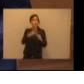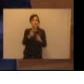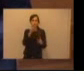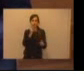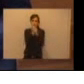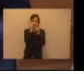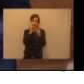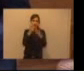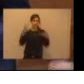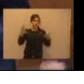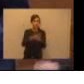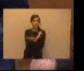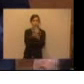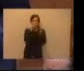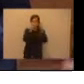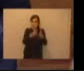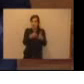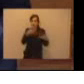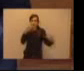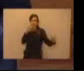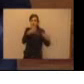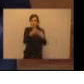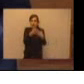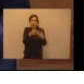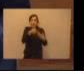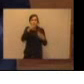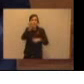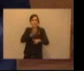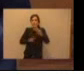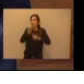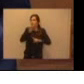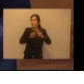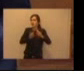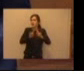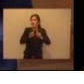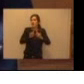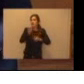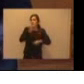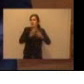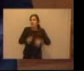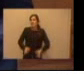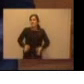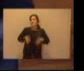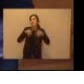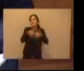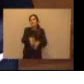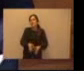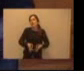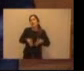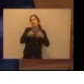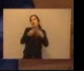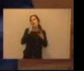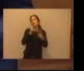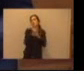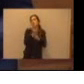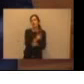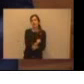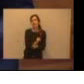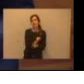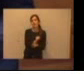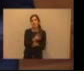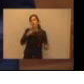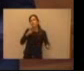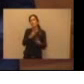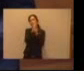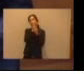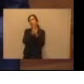ustedes se enfrentan, como nuevos que son, a un dilema que siempre tiene la oposición: hacer oposición o agresión. Y